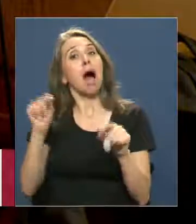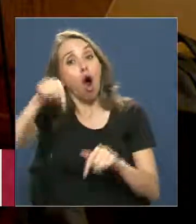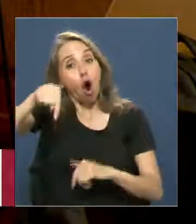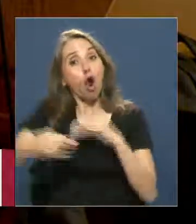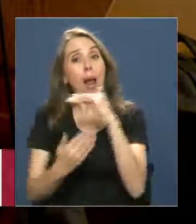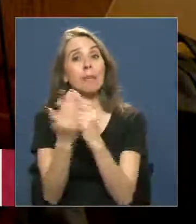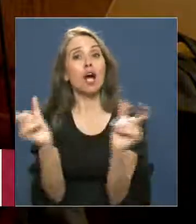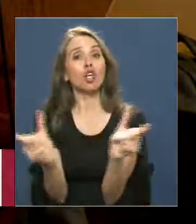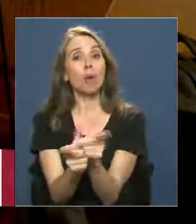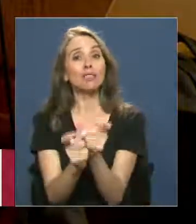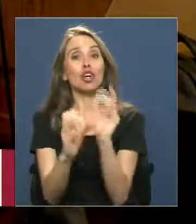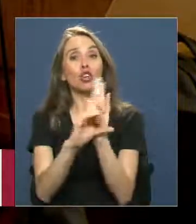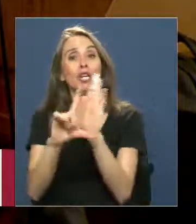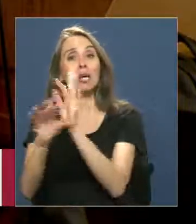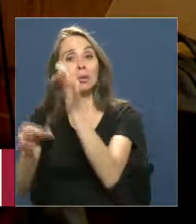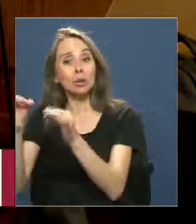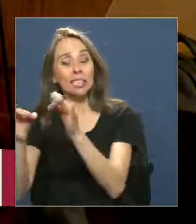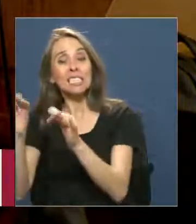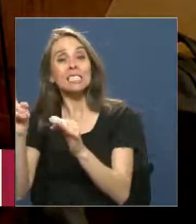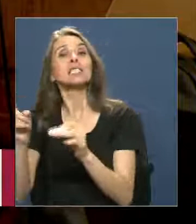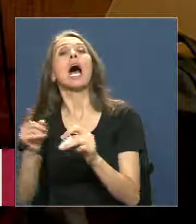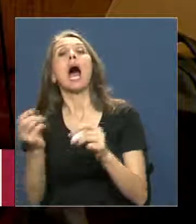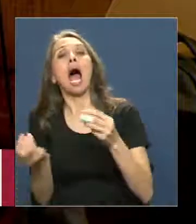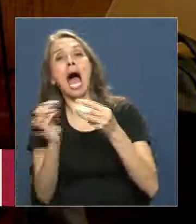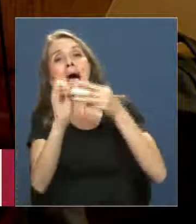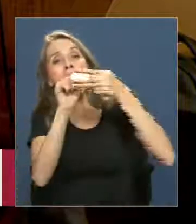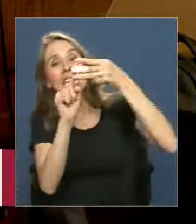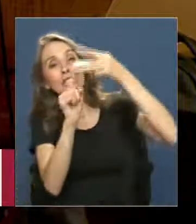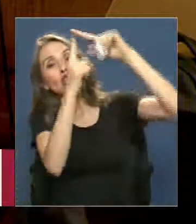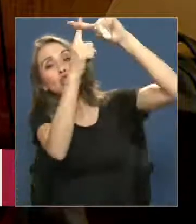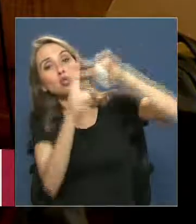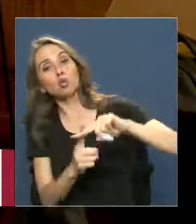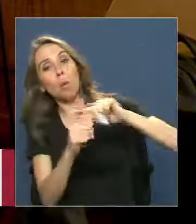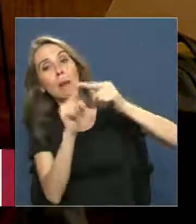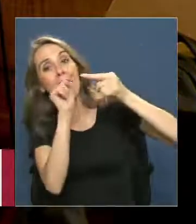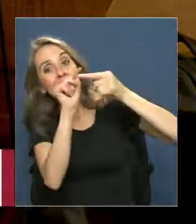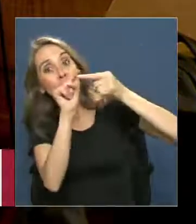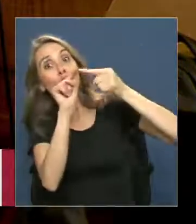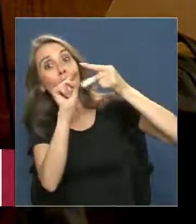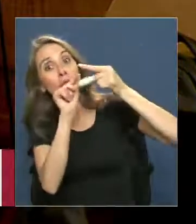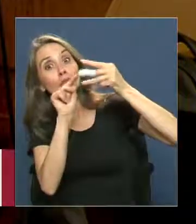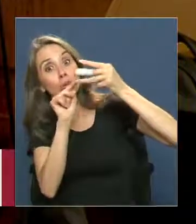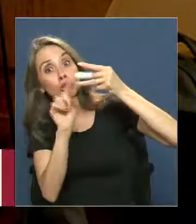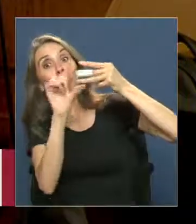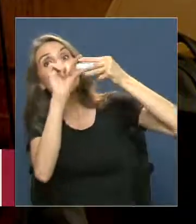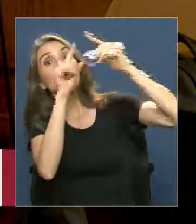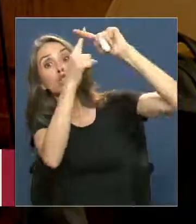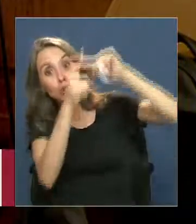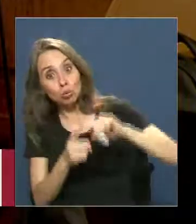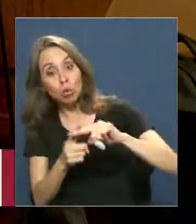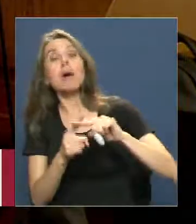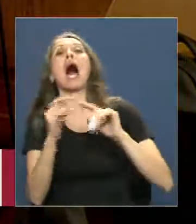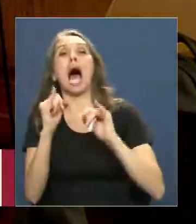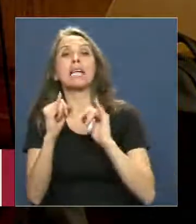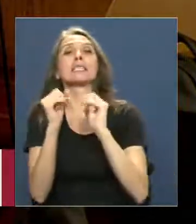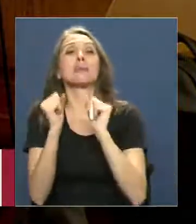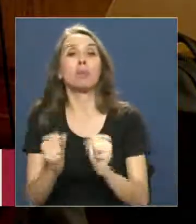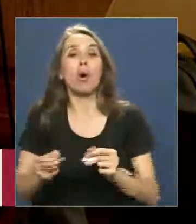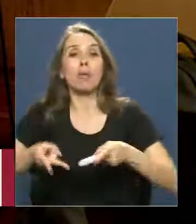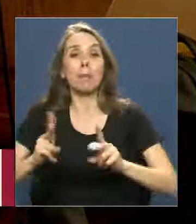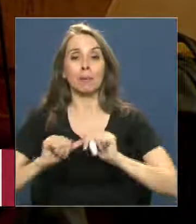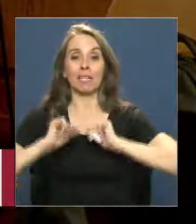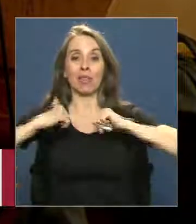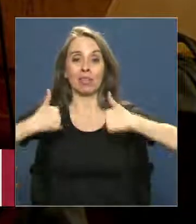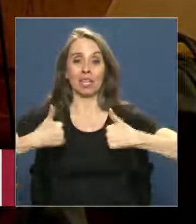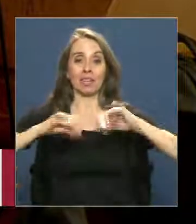que son requisitos copulativos, es decir, que deben coexistir para que se produzca la posibilidad de que la mesa de la